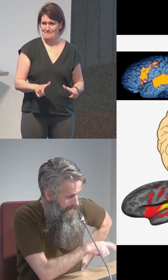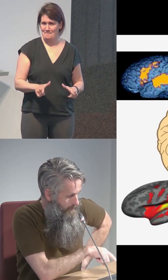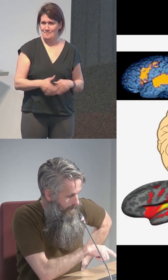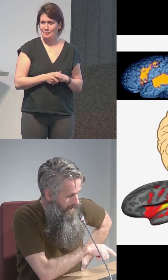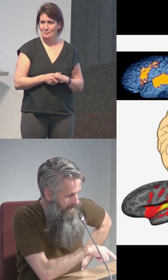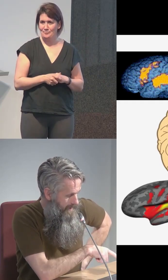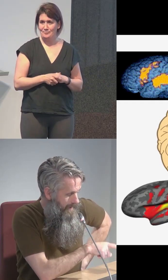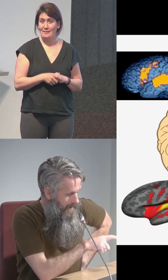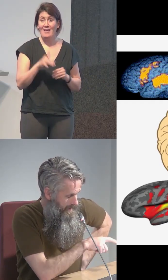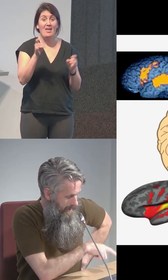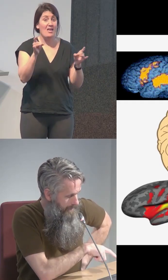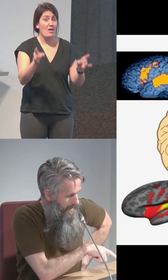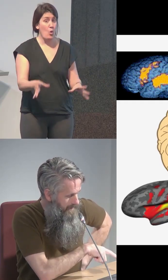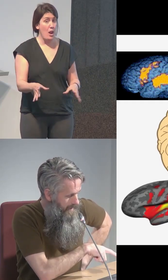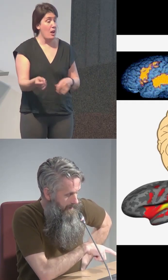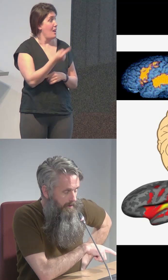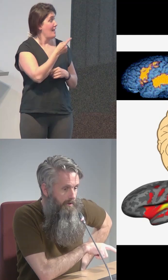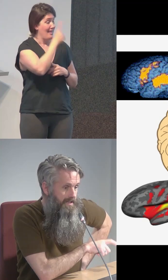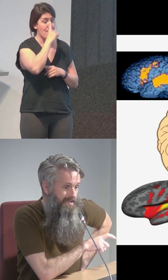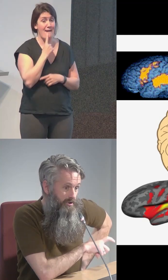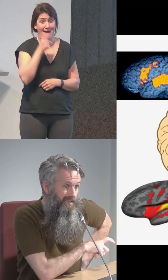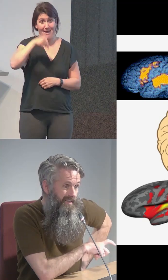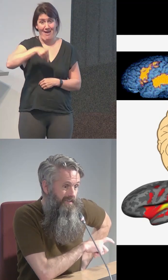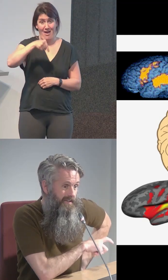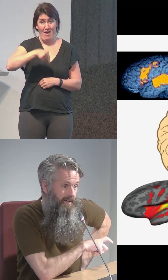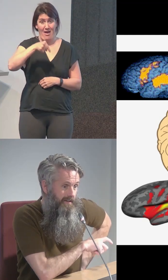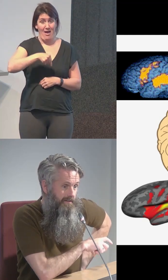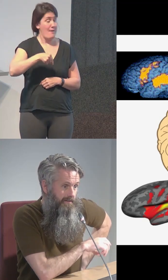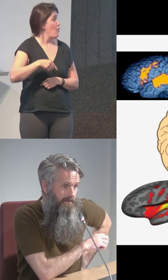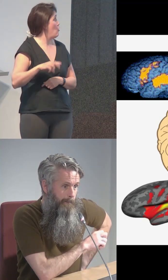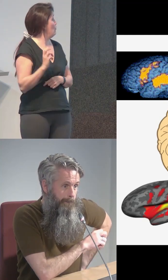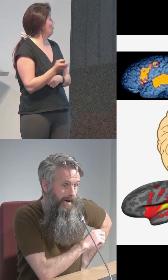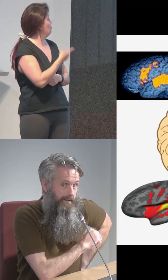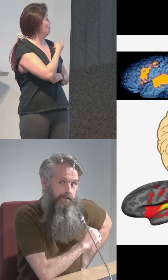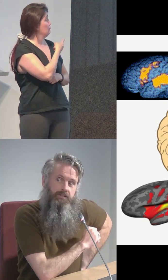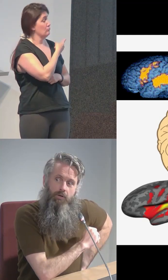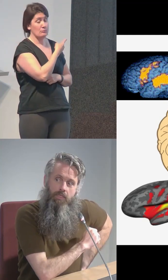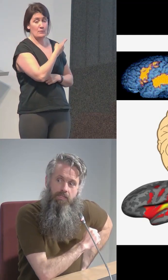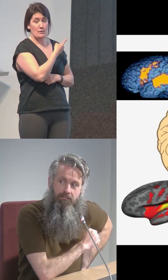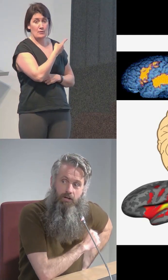Y igualmente, en la imagen de abajo, que es de otra técnica,